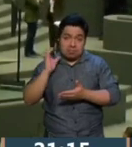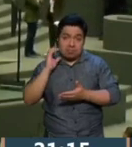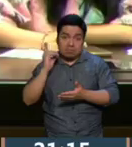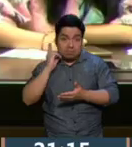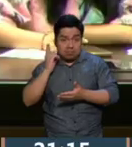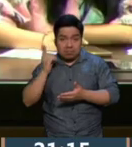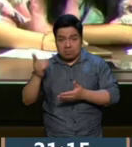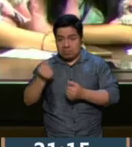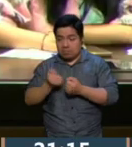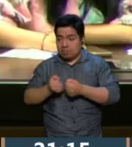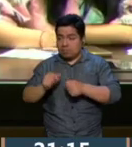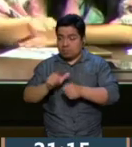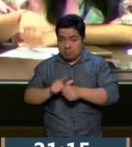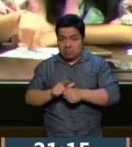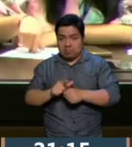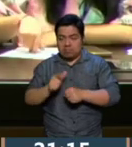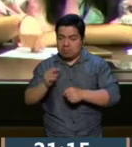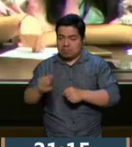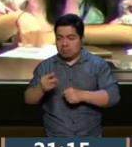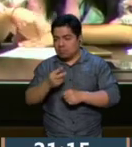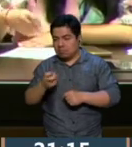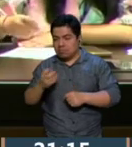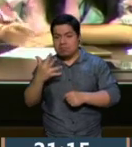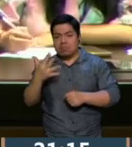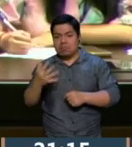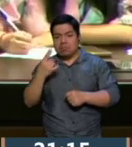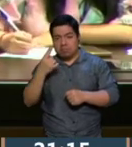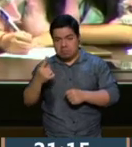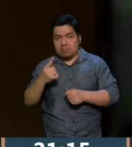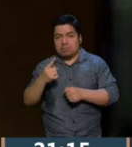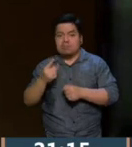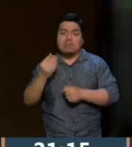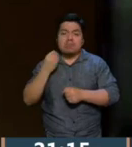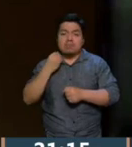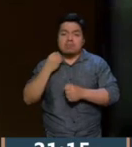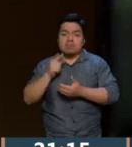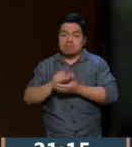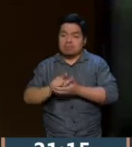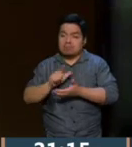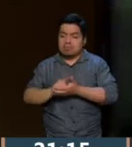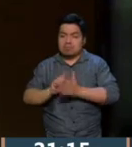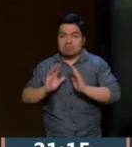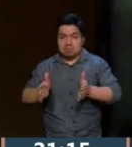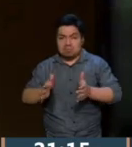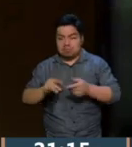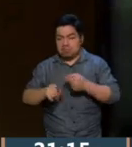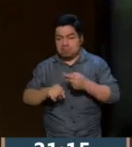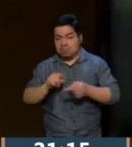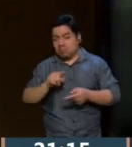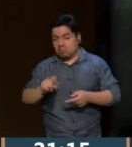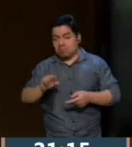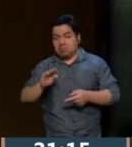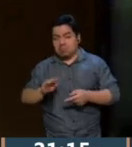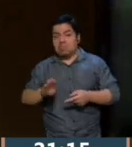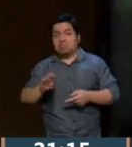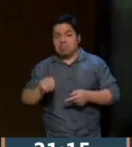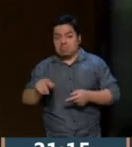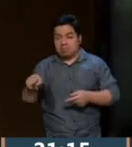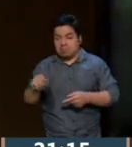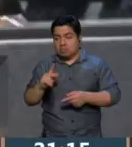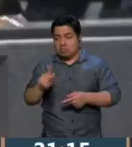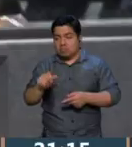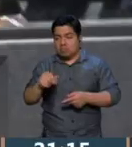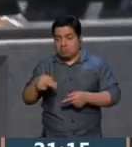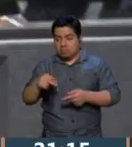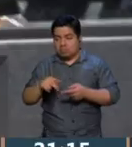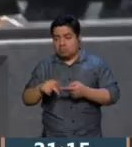Seguridad Social recibió el aval de 251 legisladores, mientras que 199 diputados de las bancadas del PAN,